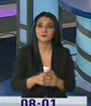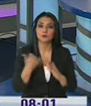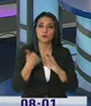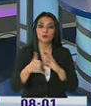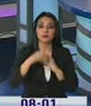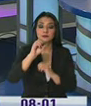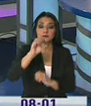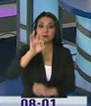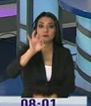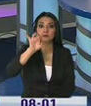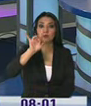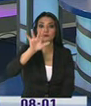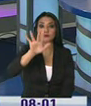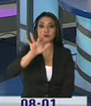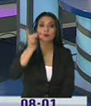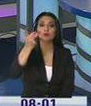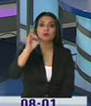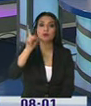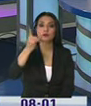el